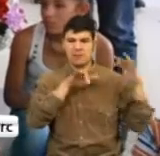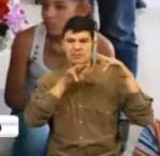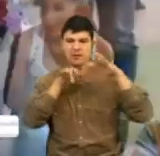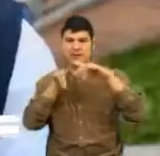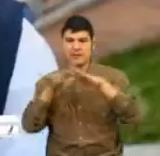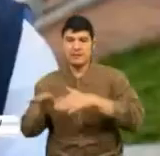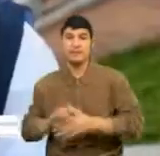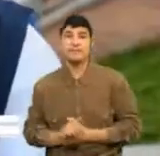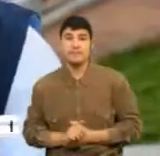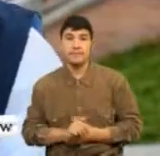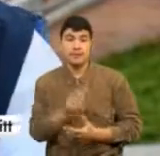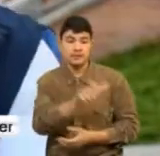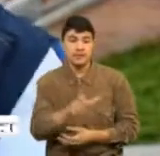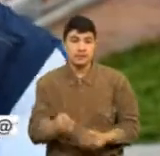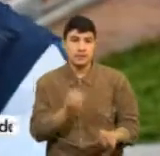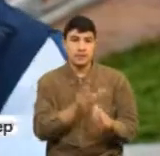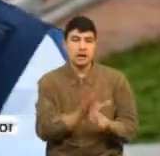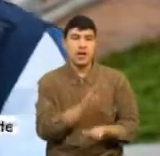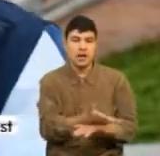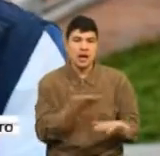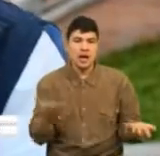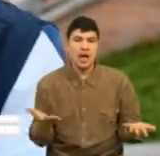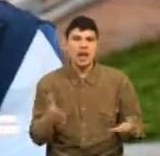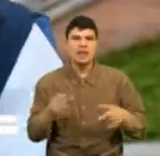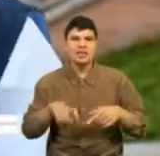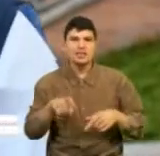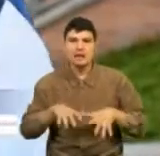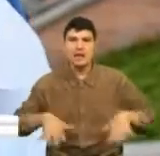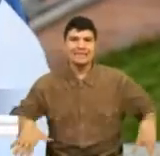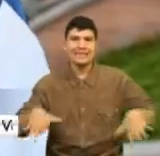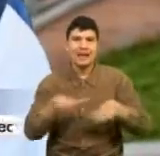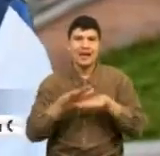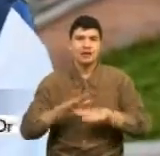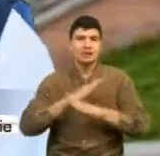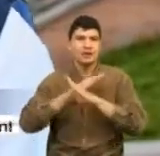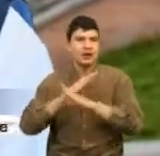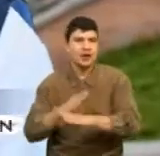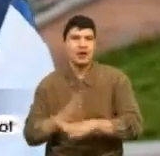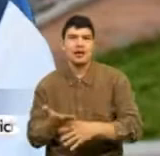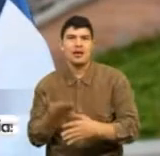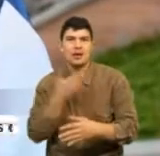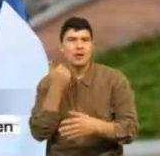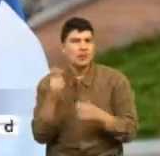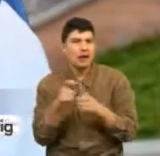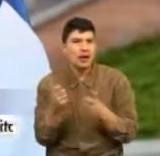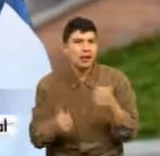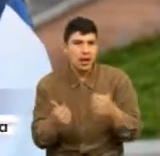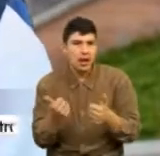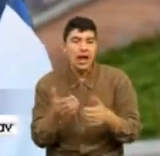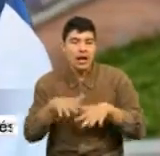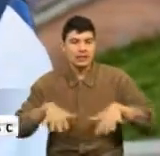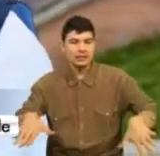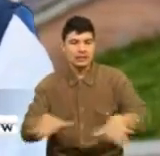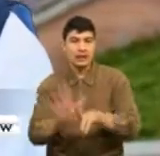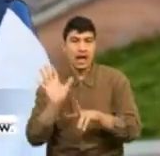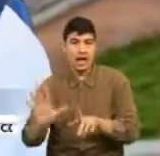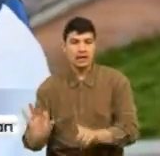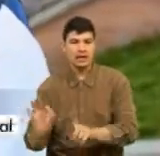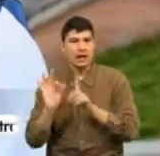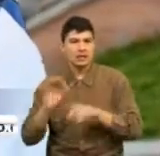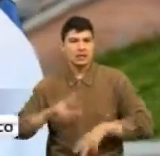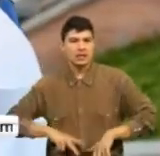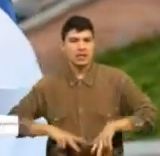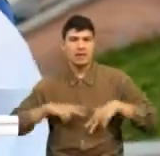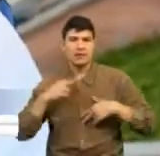materialización de su política pública, eso quiere decir escenarios de prevención y protección. Para hablarlo en mejores términos, escenarios en donde se les garantice la vida, donde